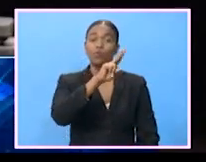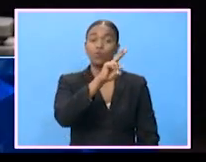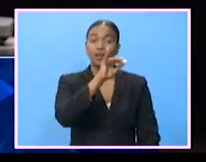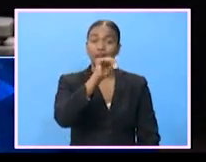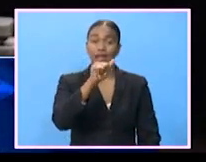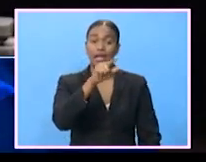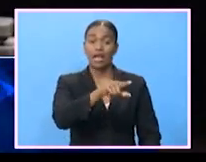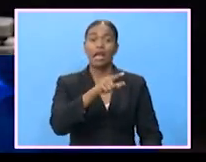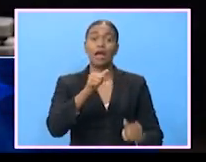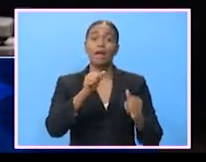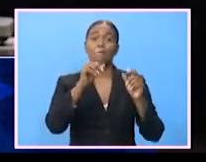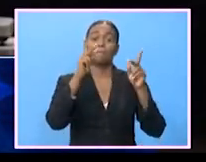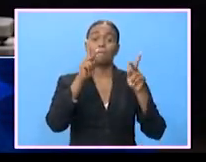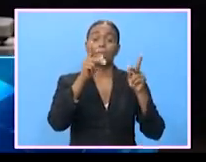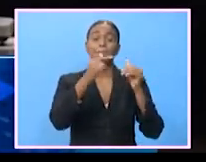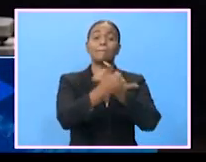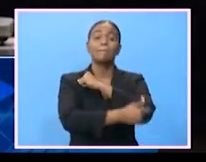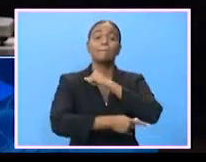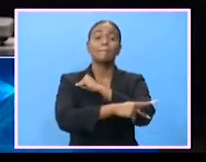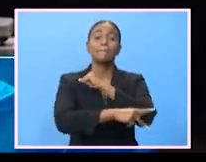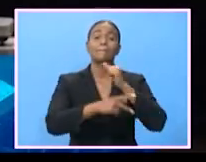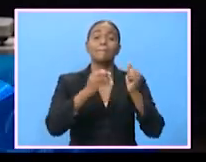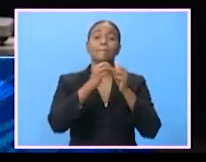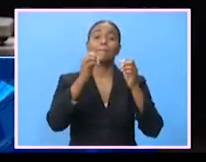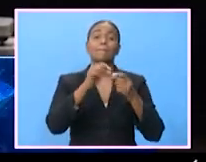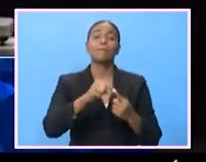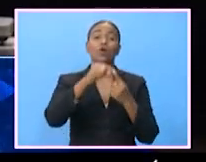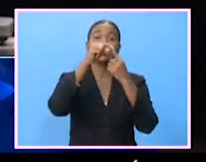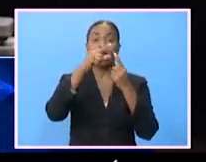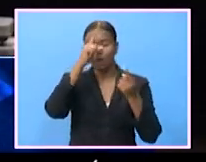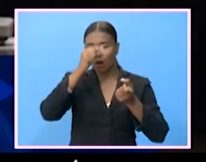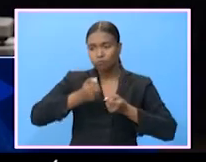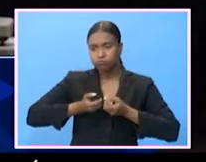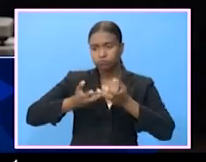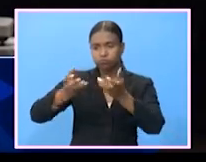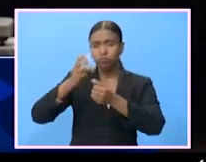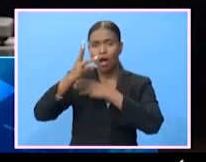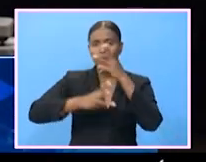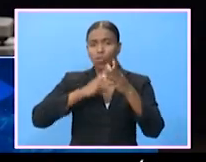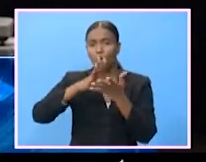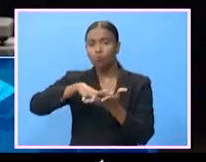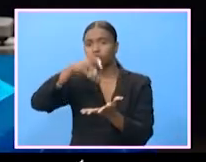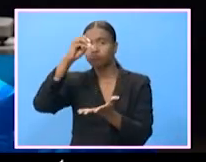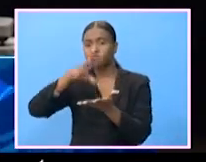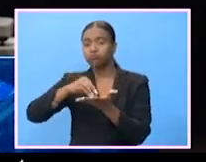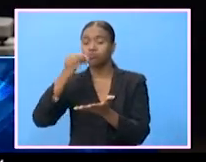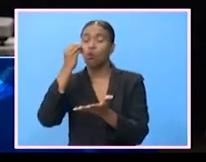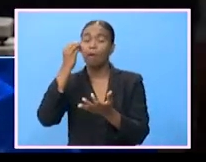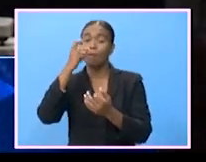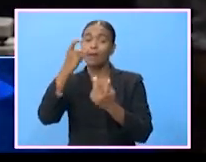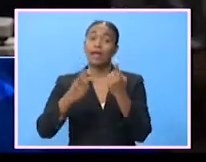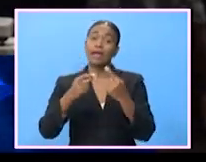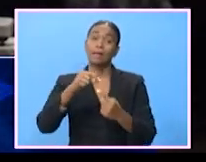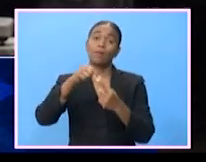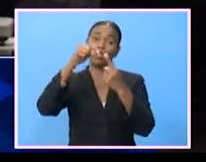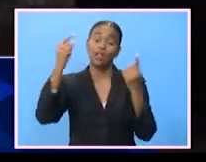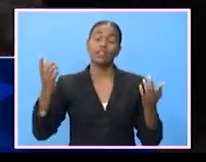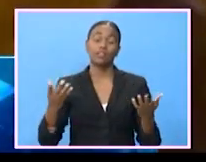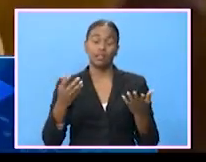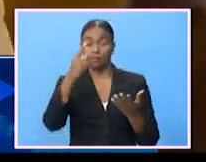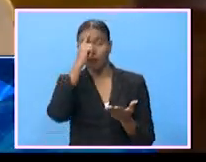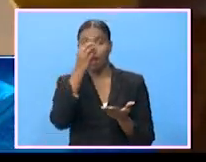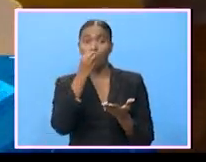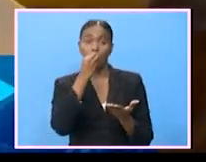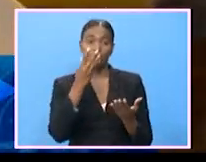grandes productores agrícolas que proveen al mundo trigos, entre otros elementos fundamentales de la